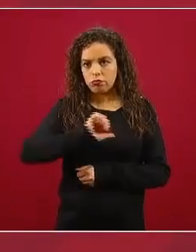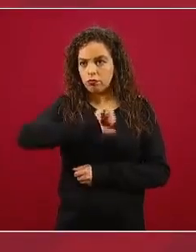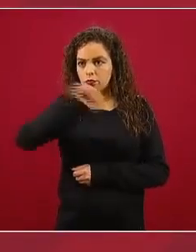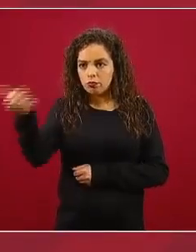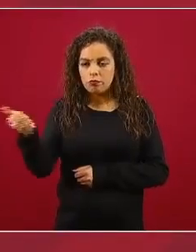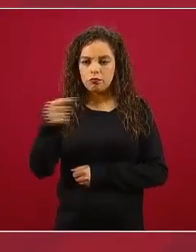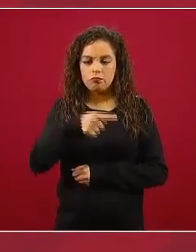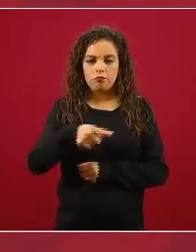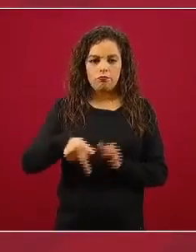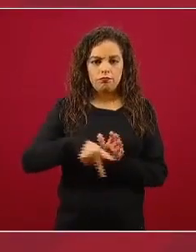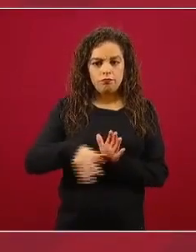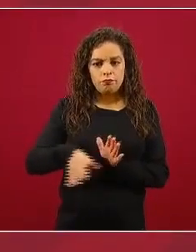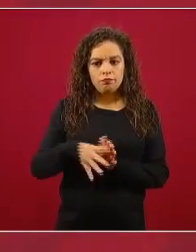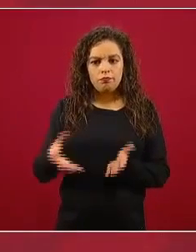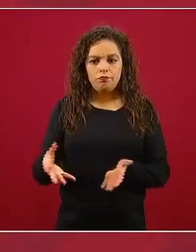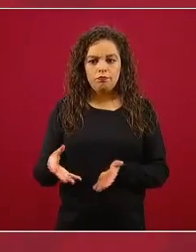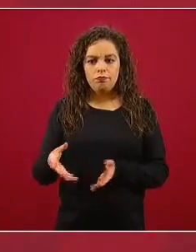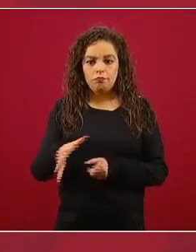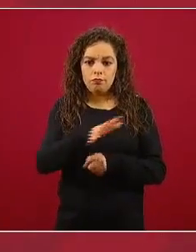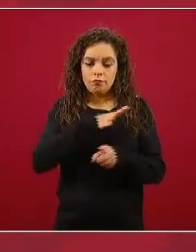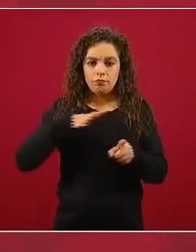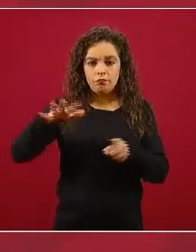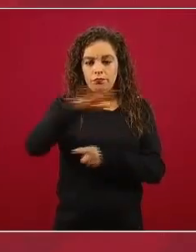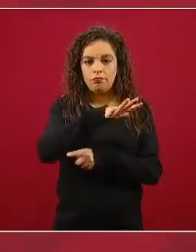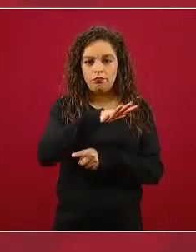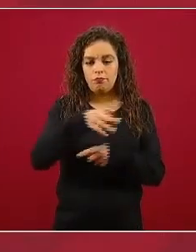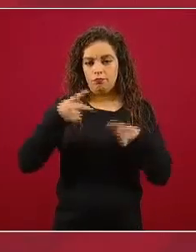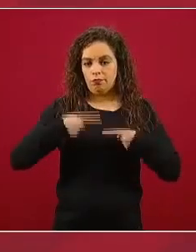algunos segmentos de la sociedad